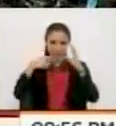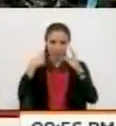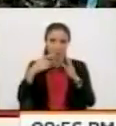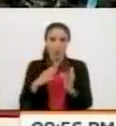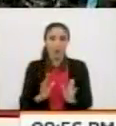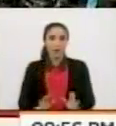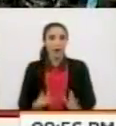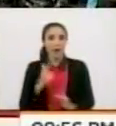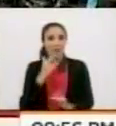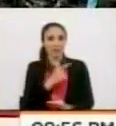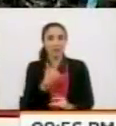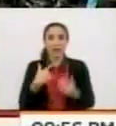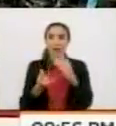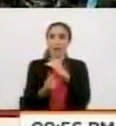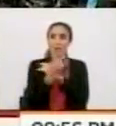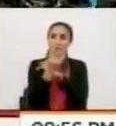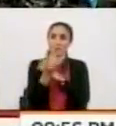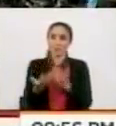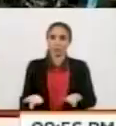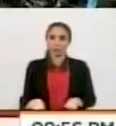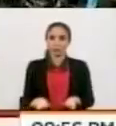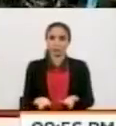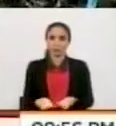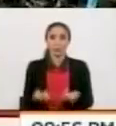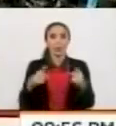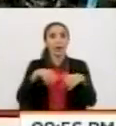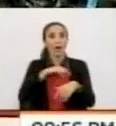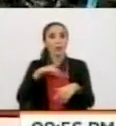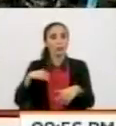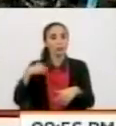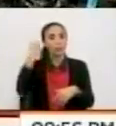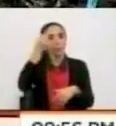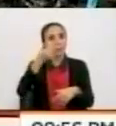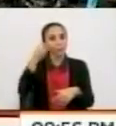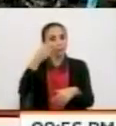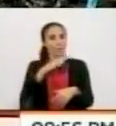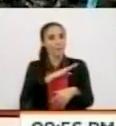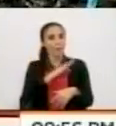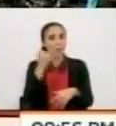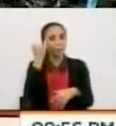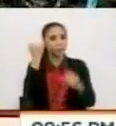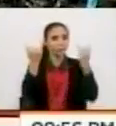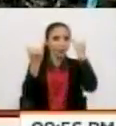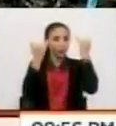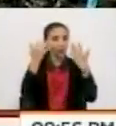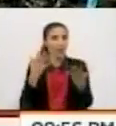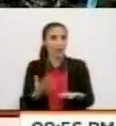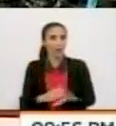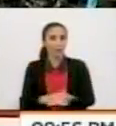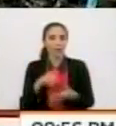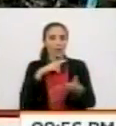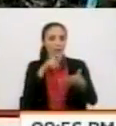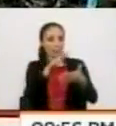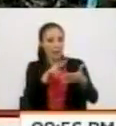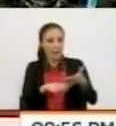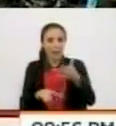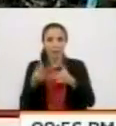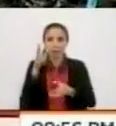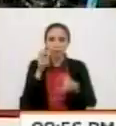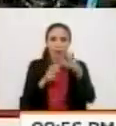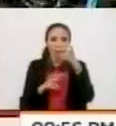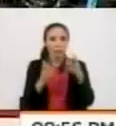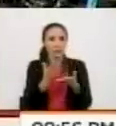mal. Y ellos se creen eso. Por eso es que nosotros debemos ser críticos, criticarnos y revisar y leer y escuchar y